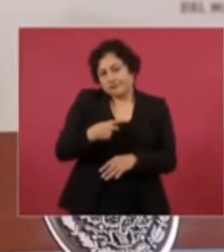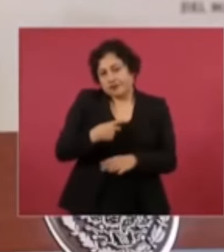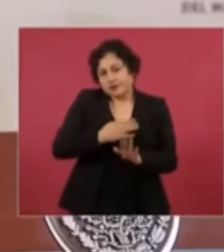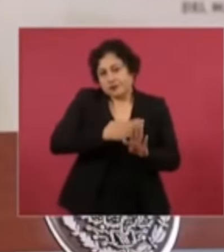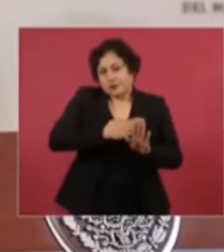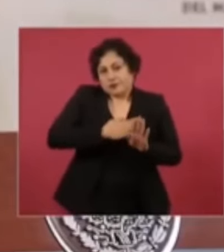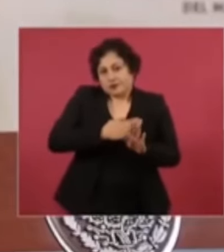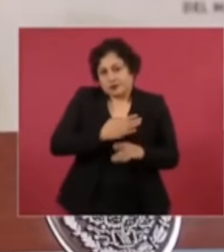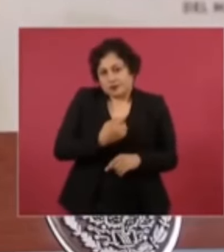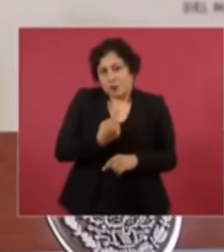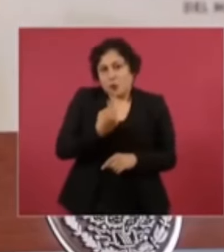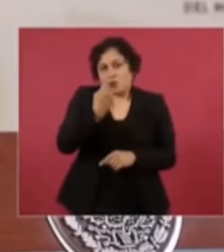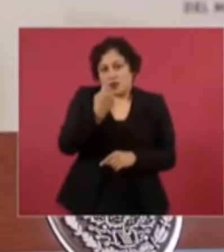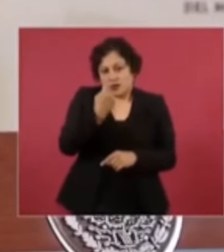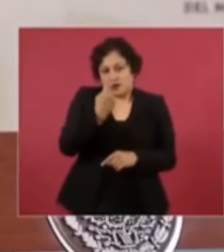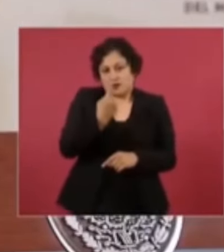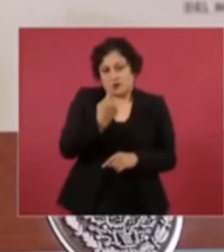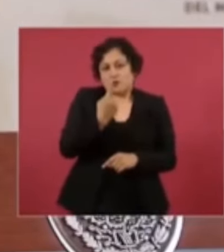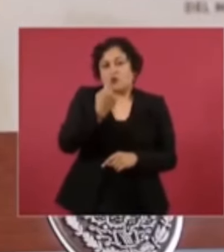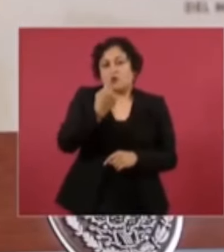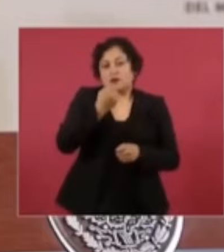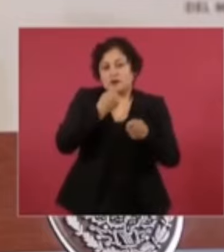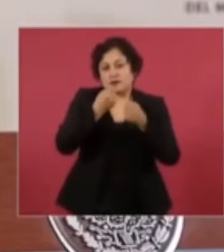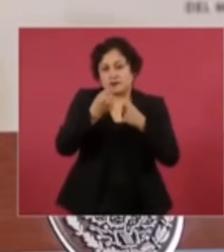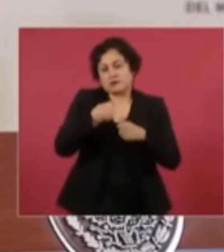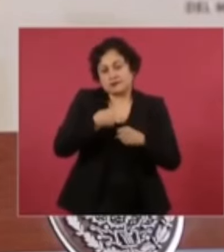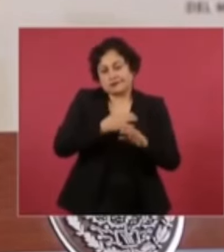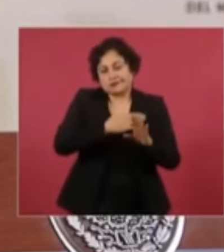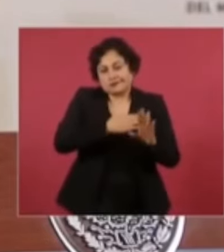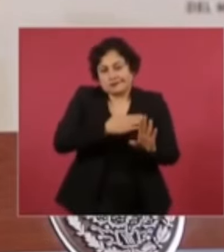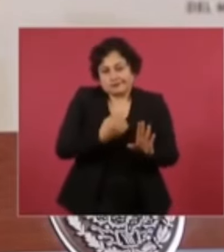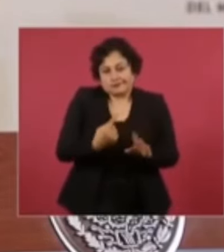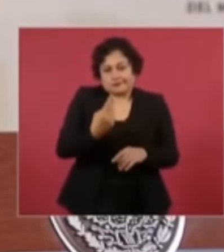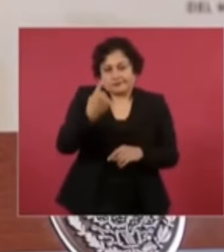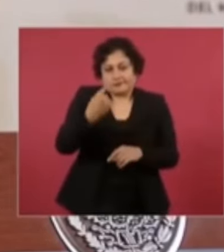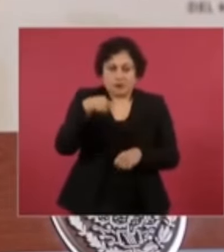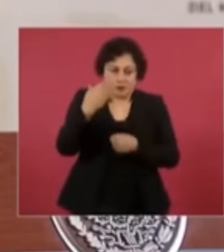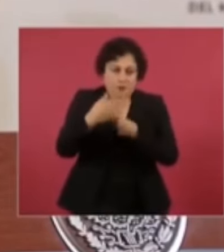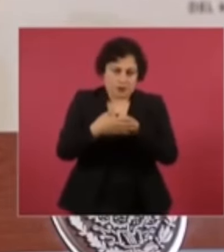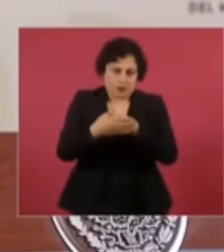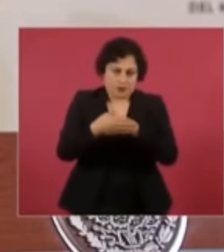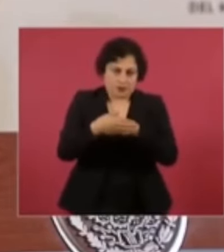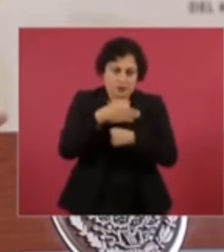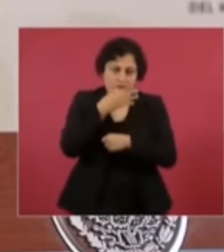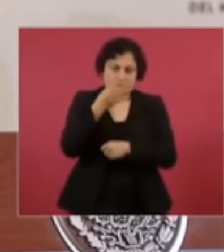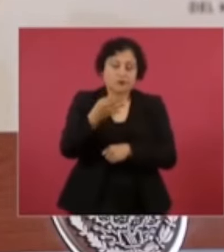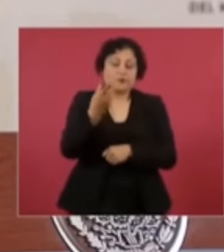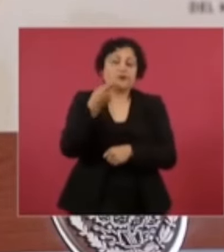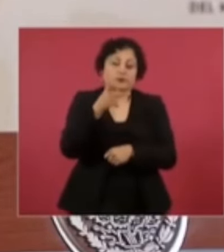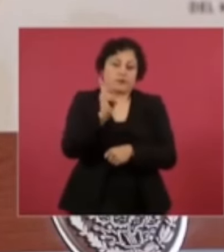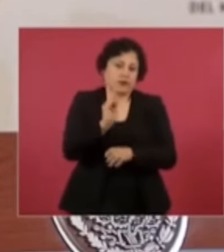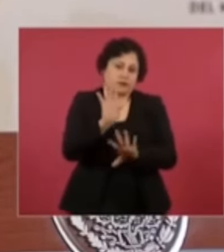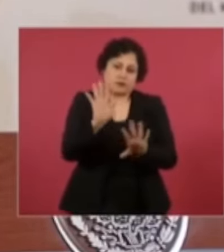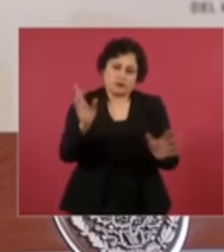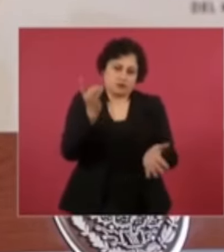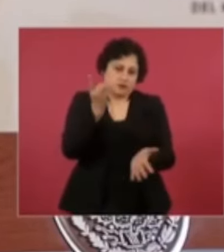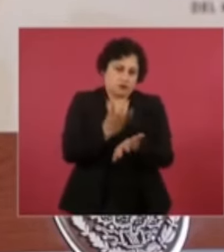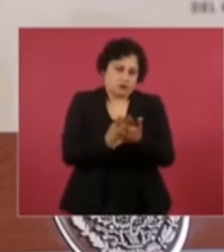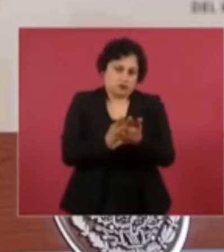de una antes de irme. De una entrevista que va a salir pronto, pero nada más, ¿sí?